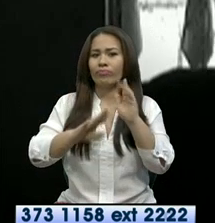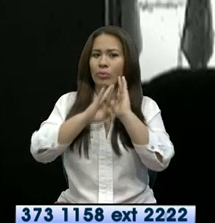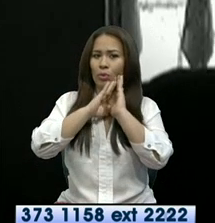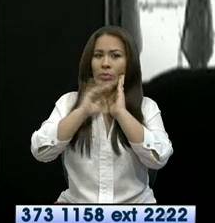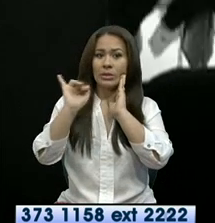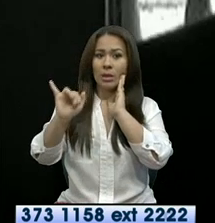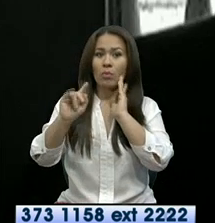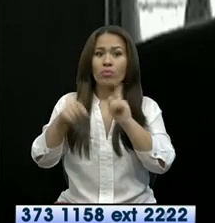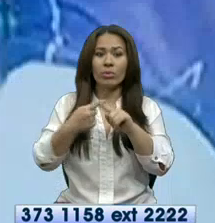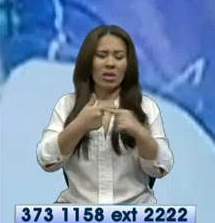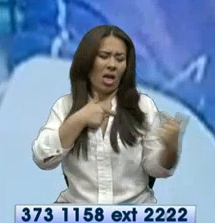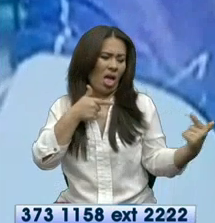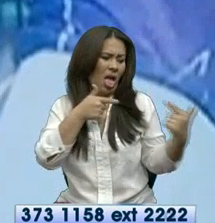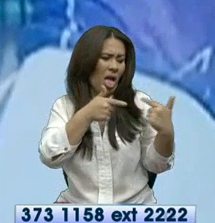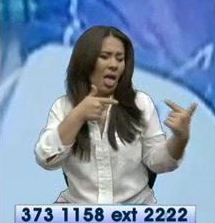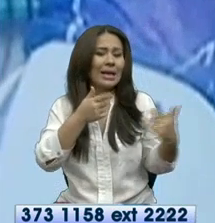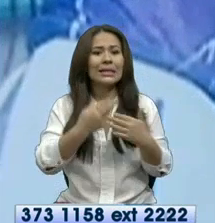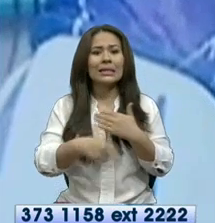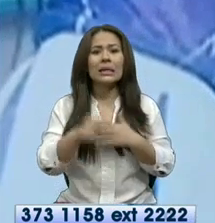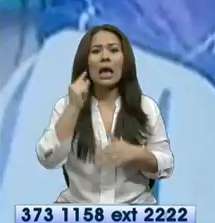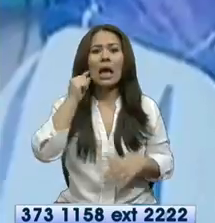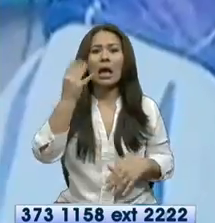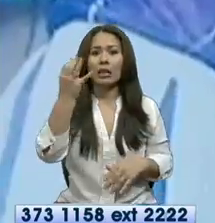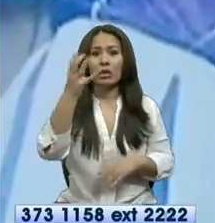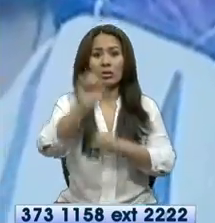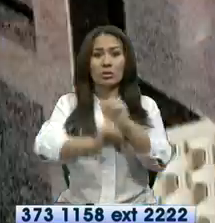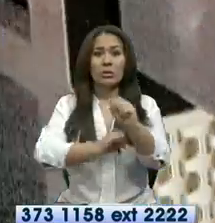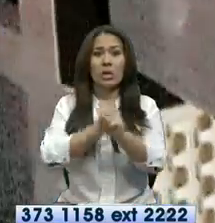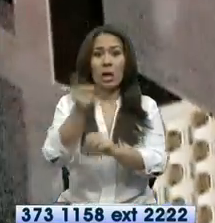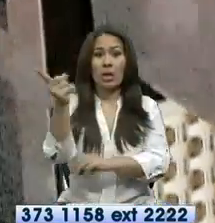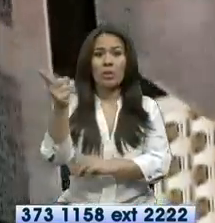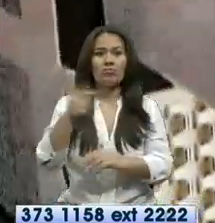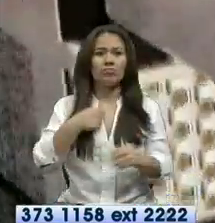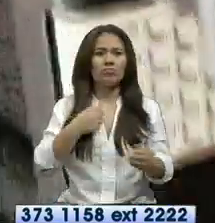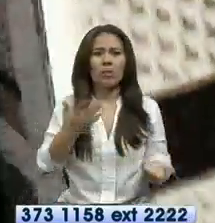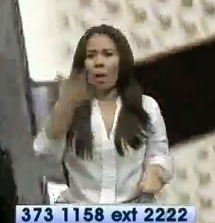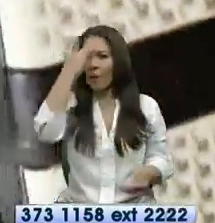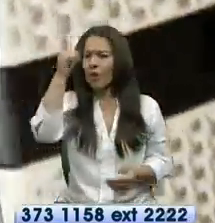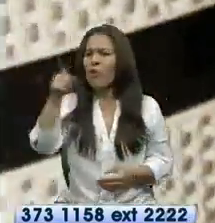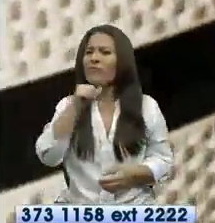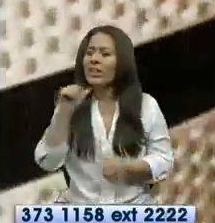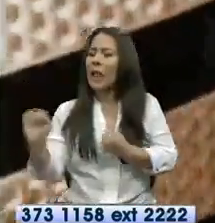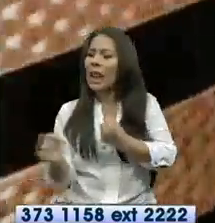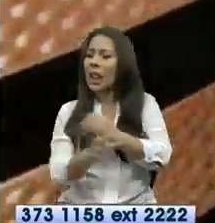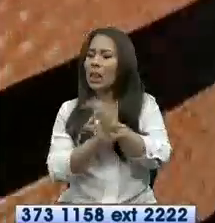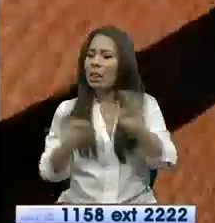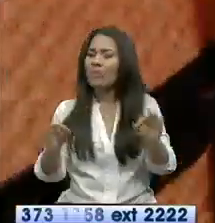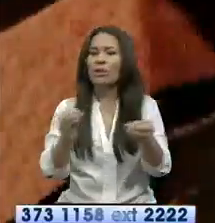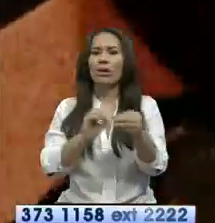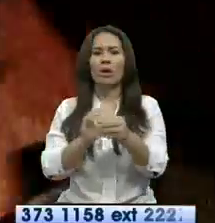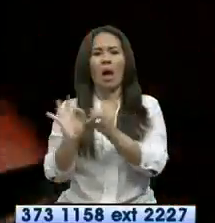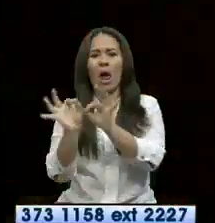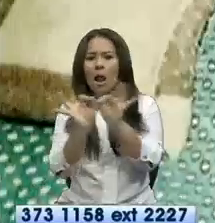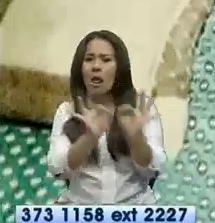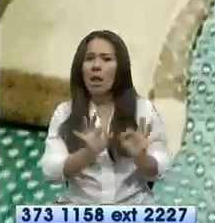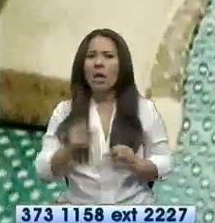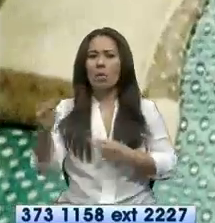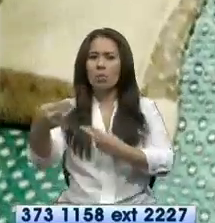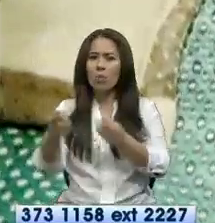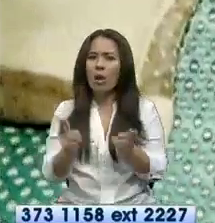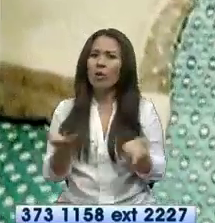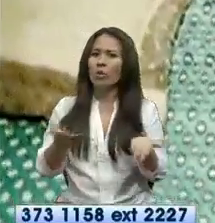cuando discutió con su hija María José de 14 años porque no había limpiado y ordenado el departamento donde